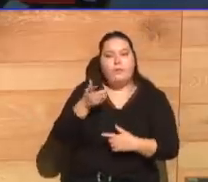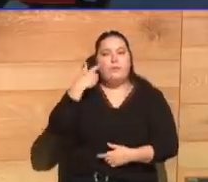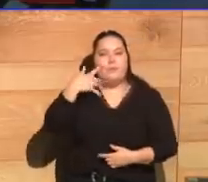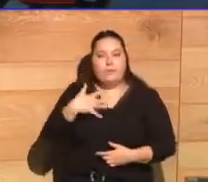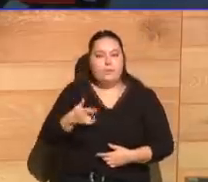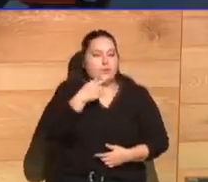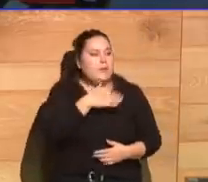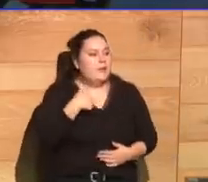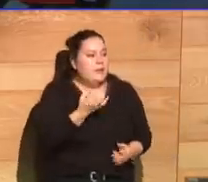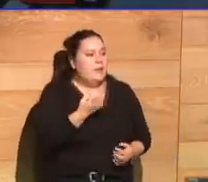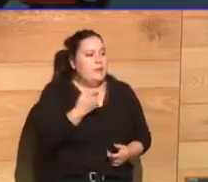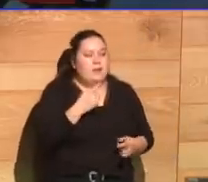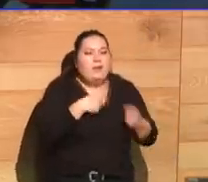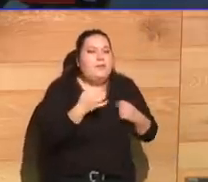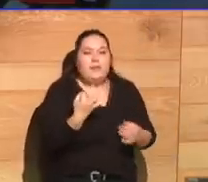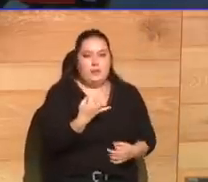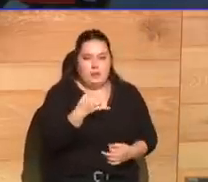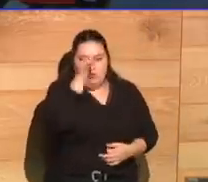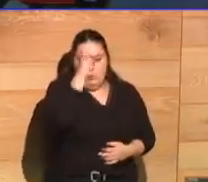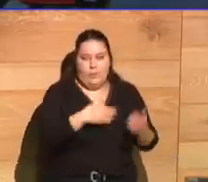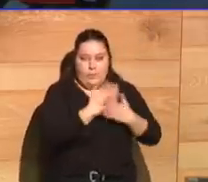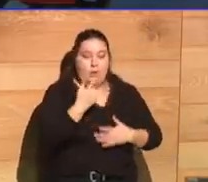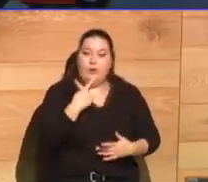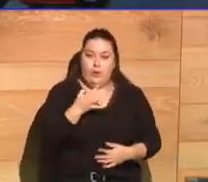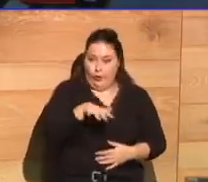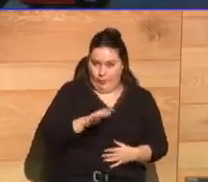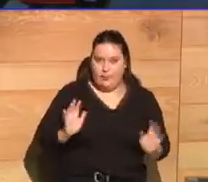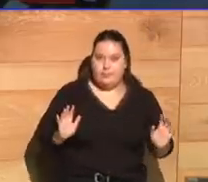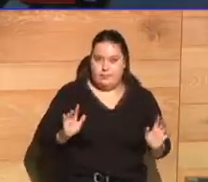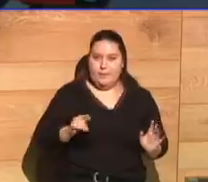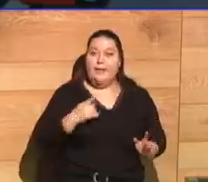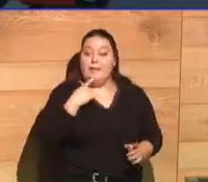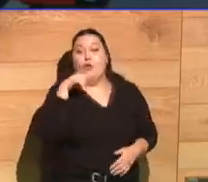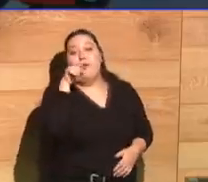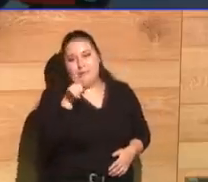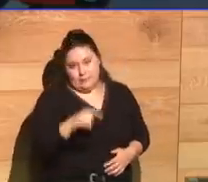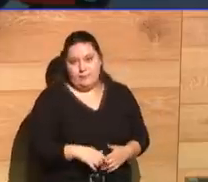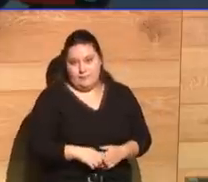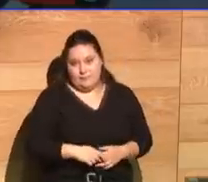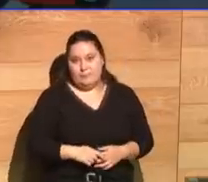quiere usted? ¿Qué es lo que está vendiendo? Es domingo por la mañana. No le dijo dónde estaba. Claro. Te lo dijo a ti.